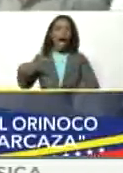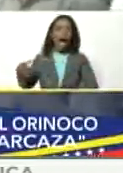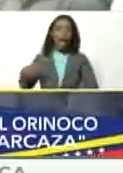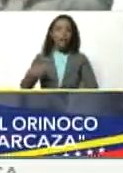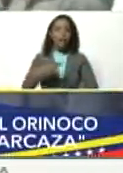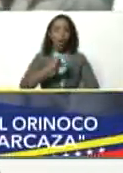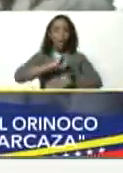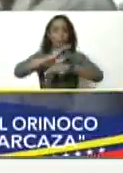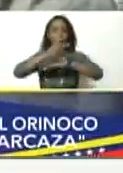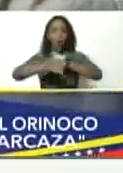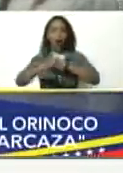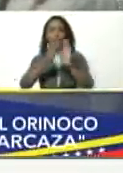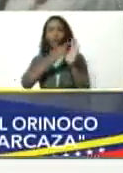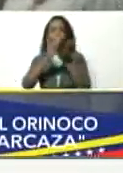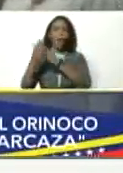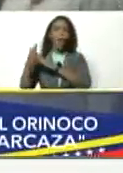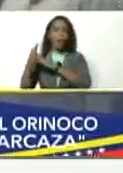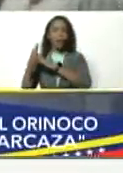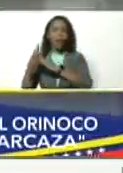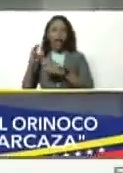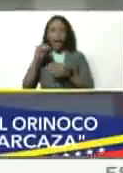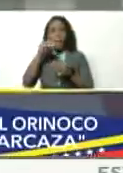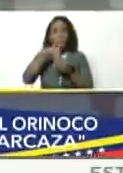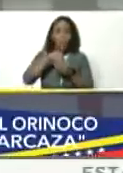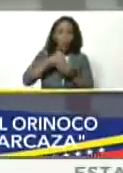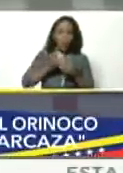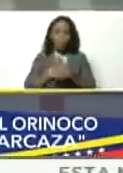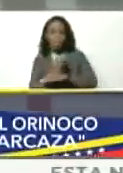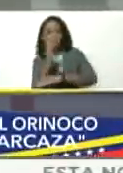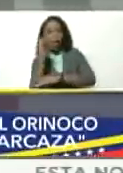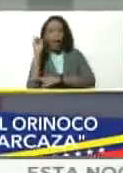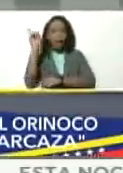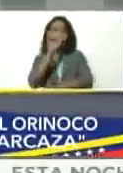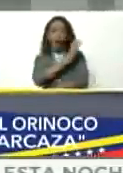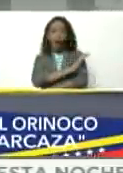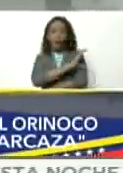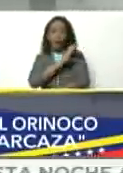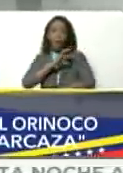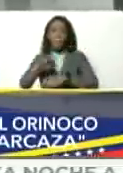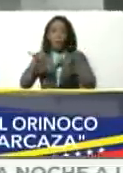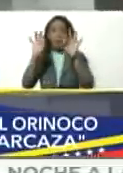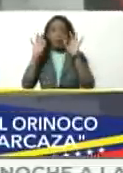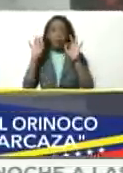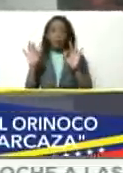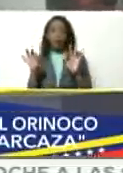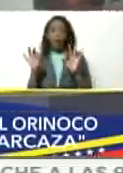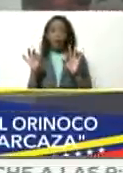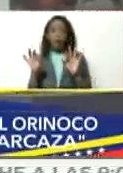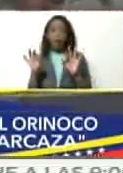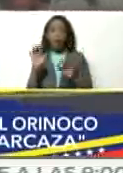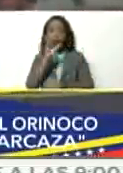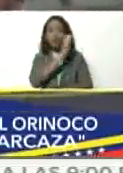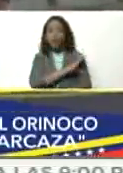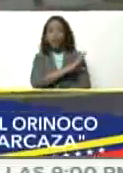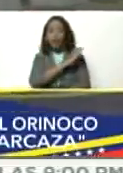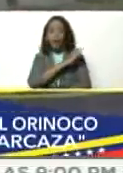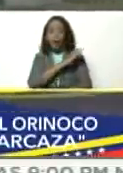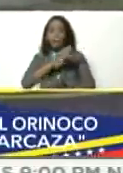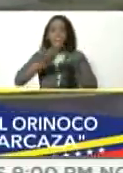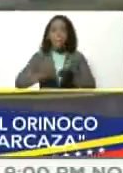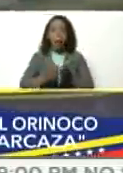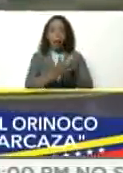Orinoco, a comunidades en selva dentro de esta clínica especializada, Clínica